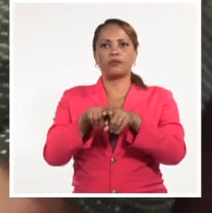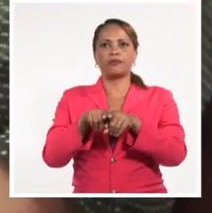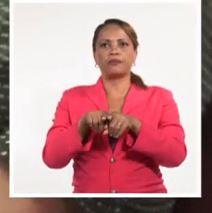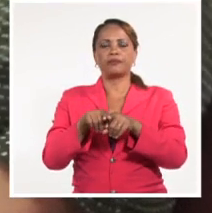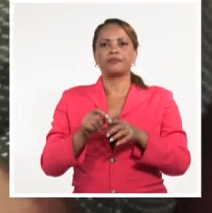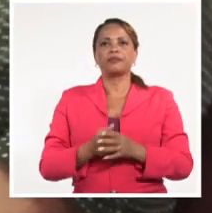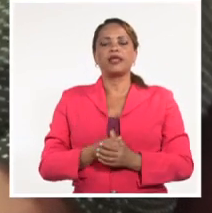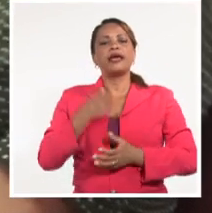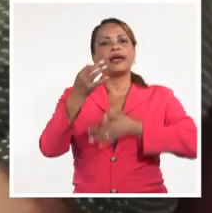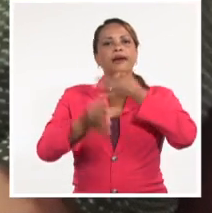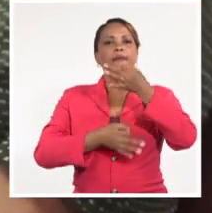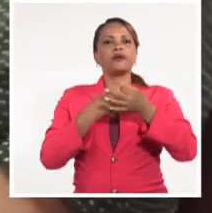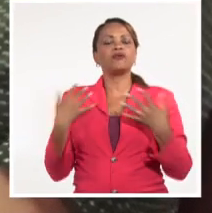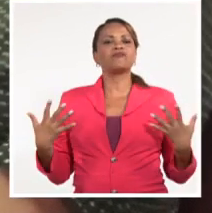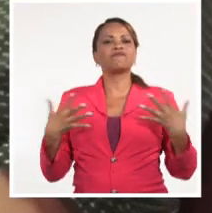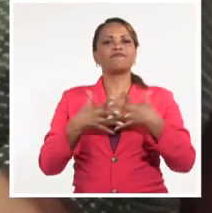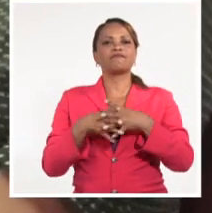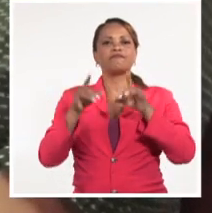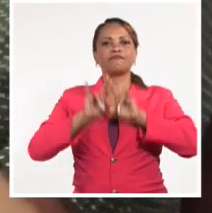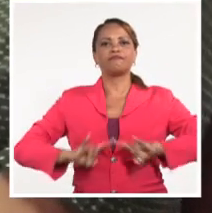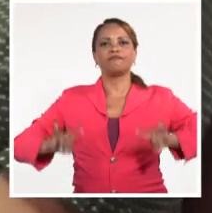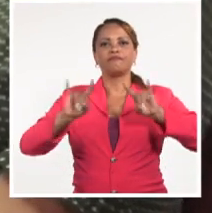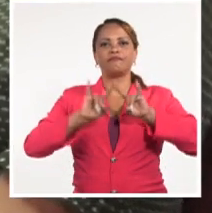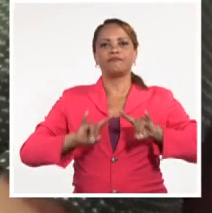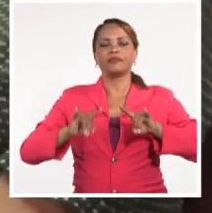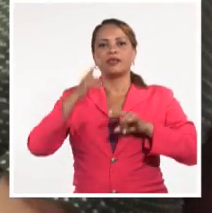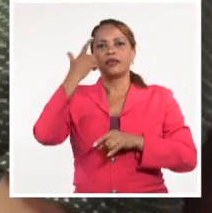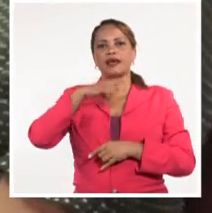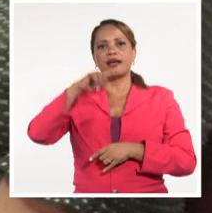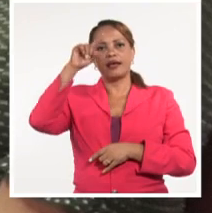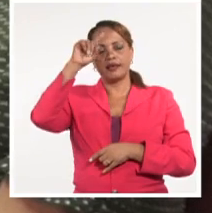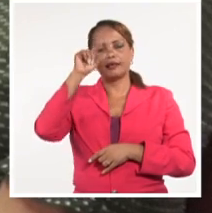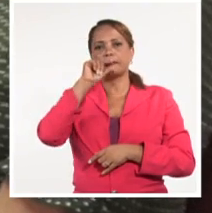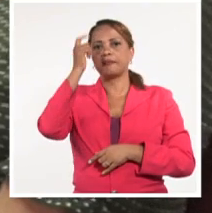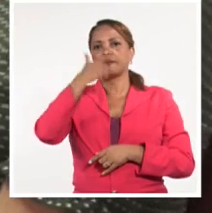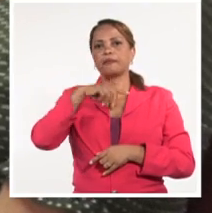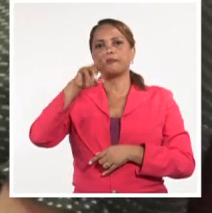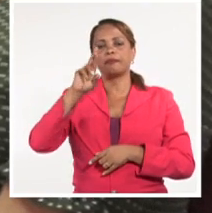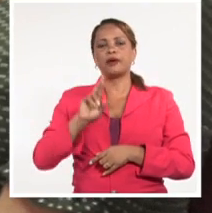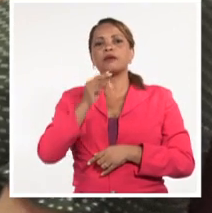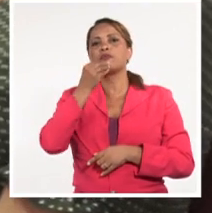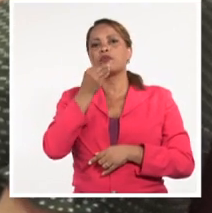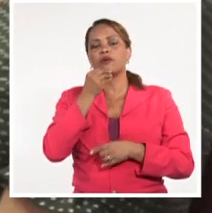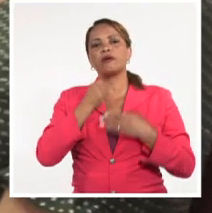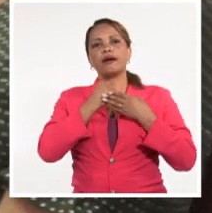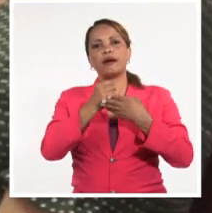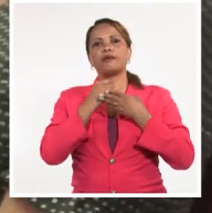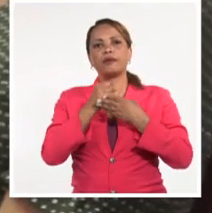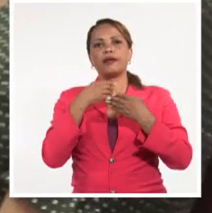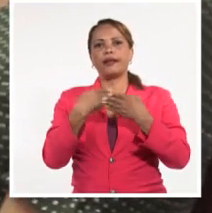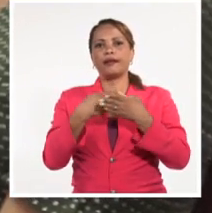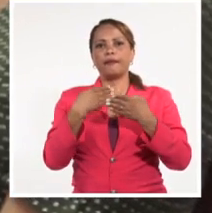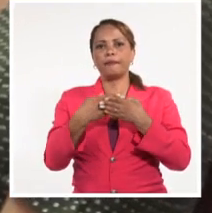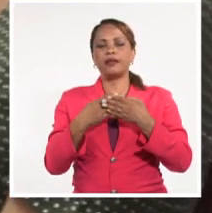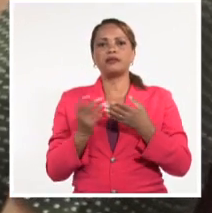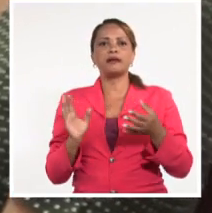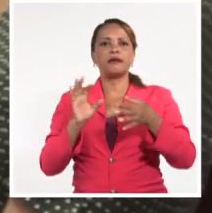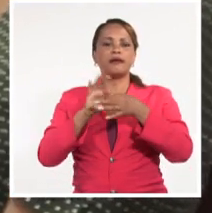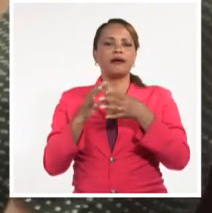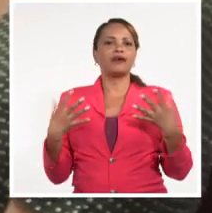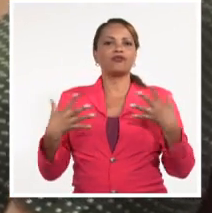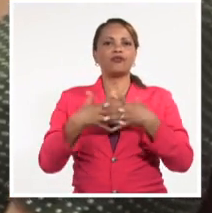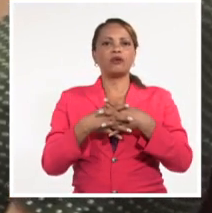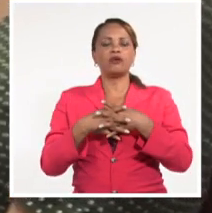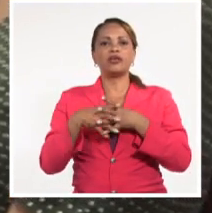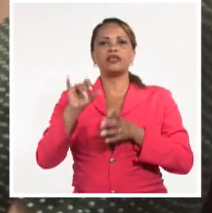Cruz añadió que los lazos con la Universidad de Ansbach pudieran beneficiar el desarrollo del área empresarial asociado a la institución de